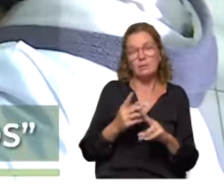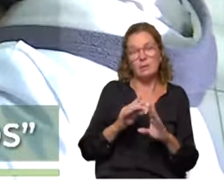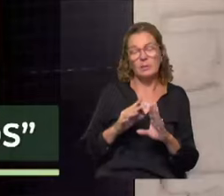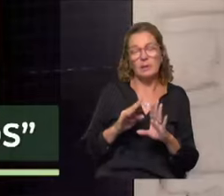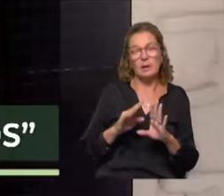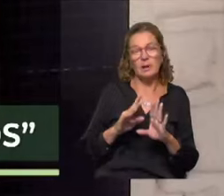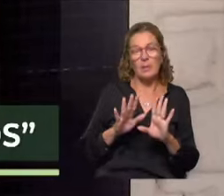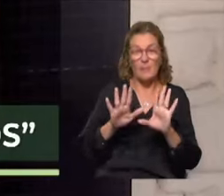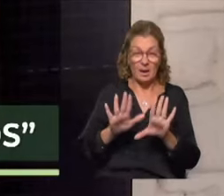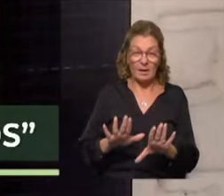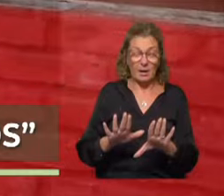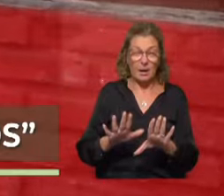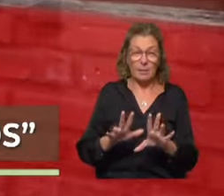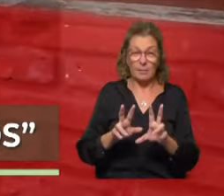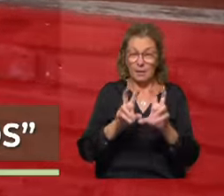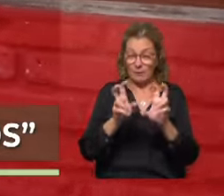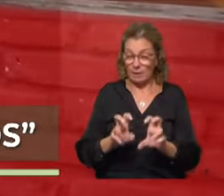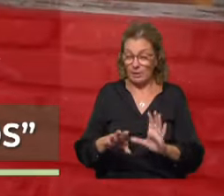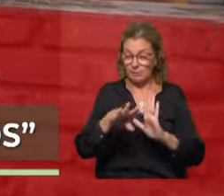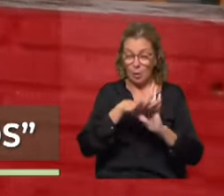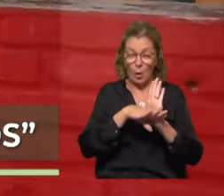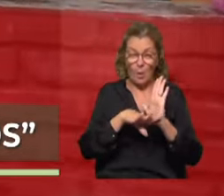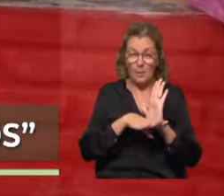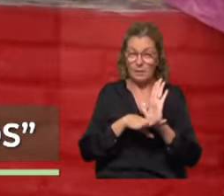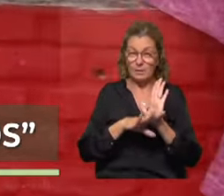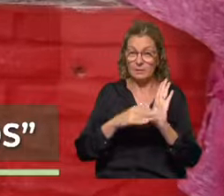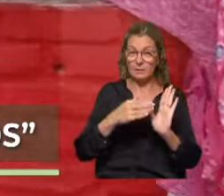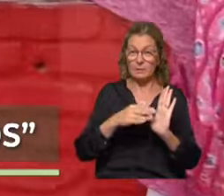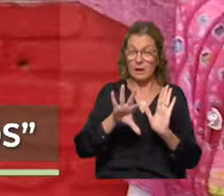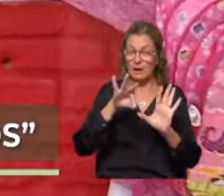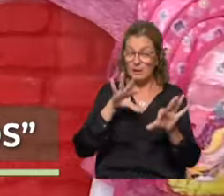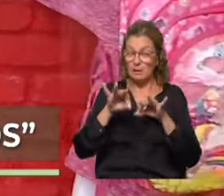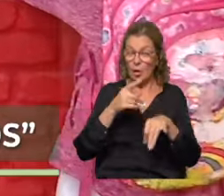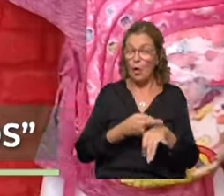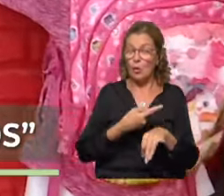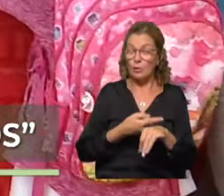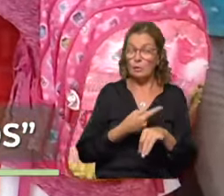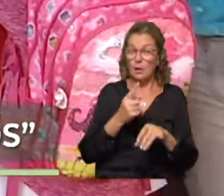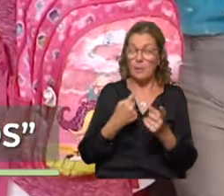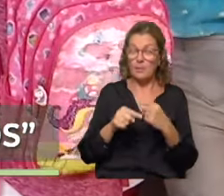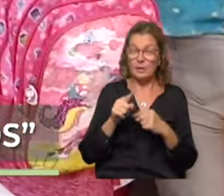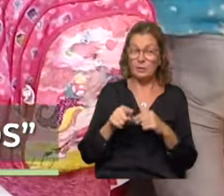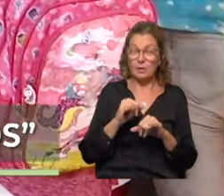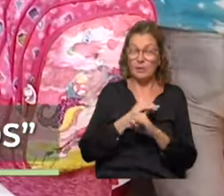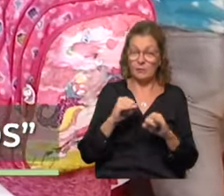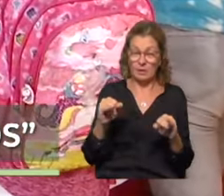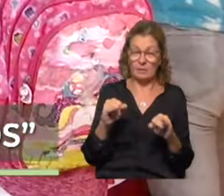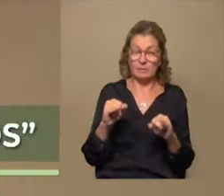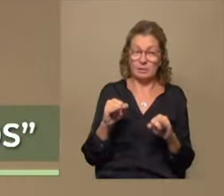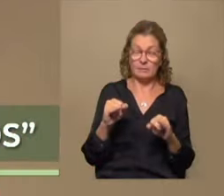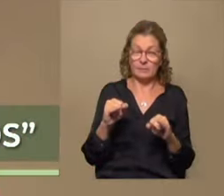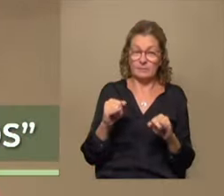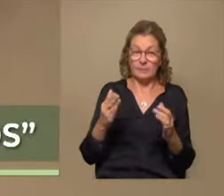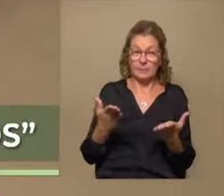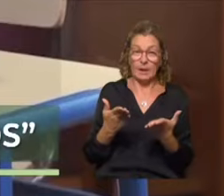separaron algunas elecciones para revisar normativa y demás, pero se finalizaron.